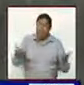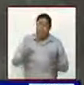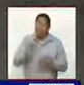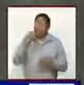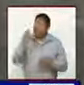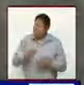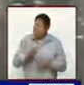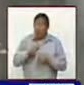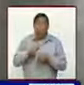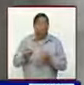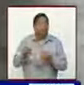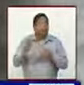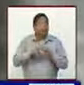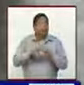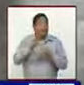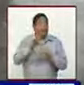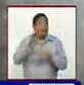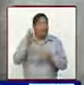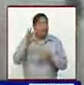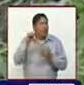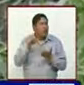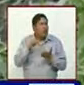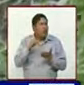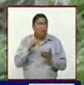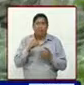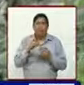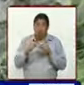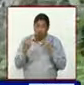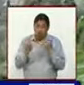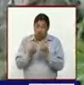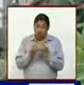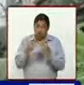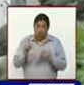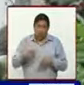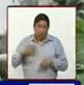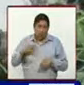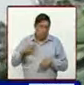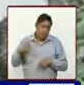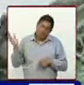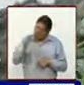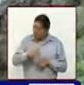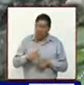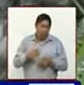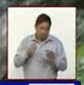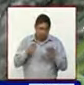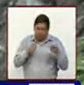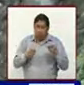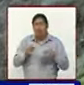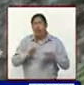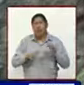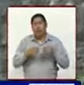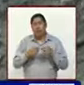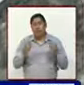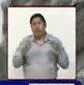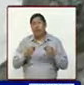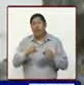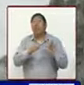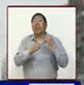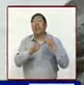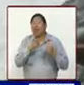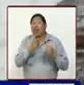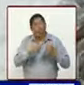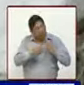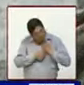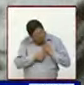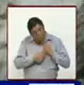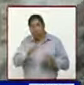la movilización adicional de 890 efectivos del Comando Conjunto de Respuesta Inmediata ante eventos adversos de las Fuerzas Armadas,